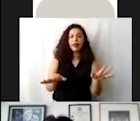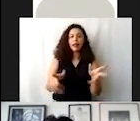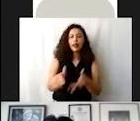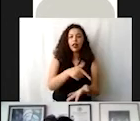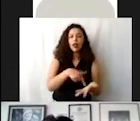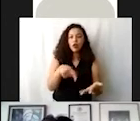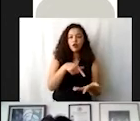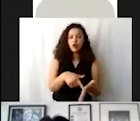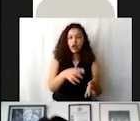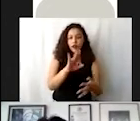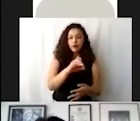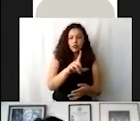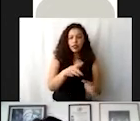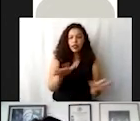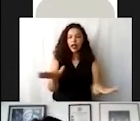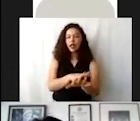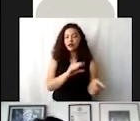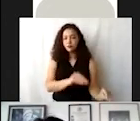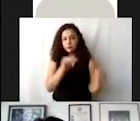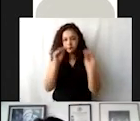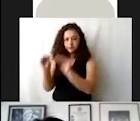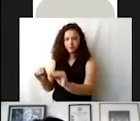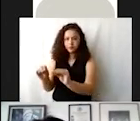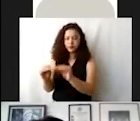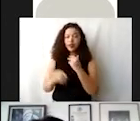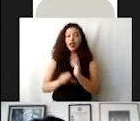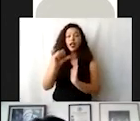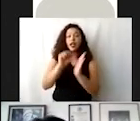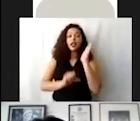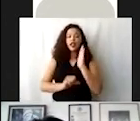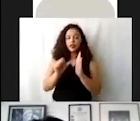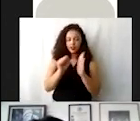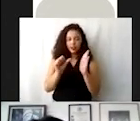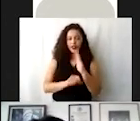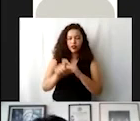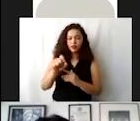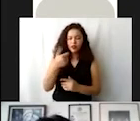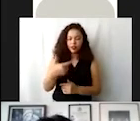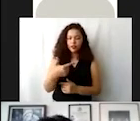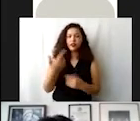Bueno, el artículo 27, ya vimos la parte